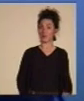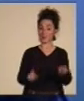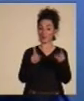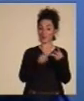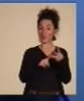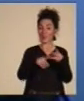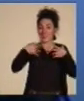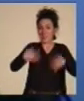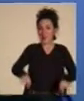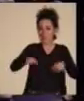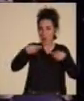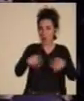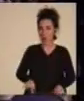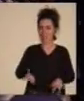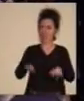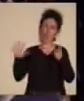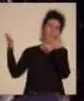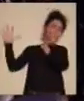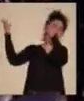Los Simplones.